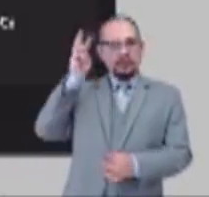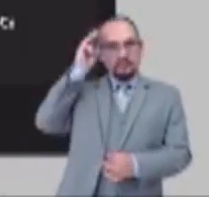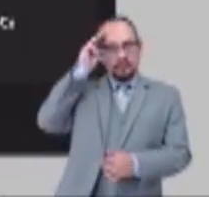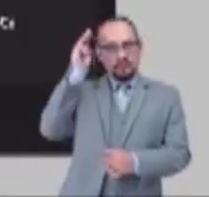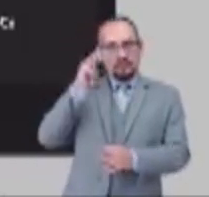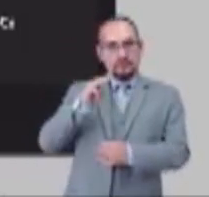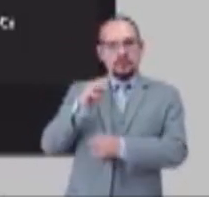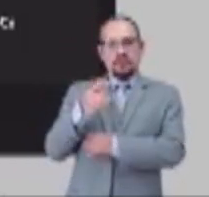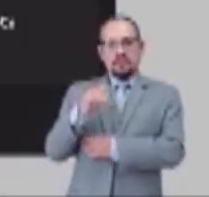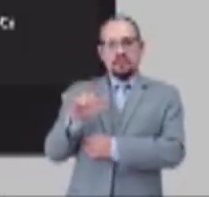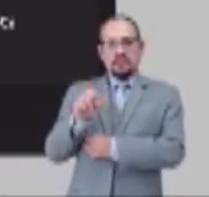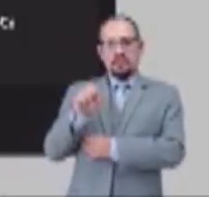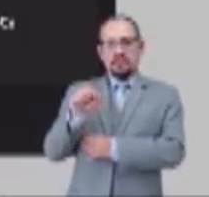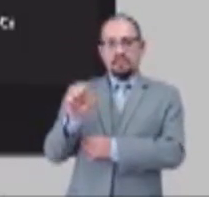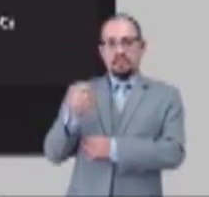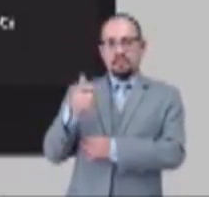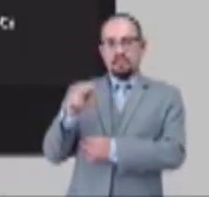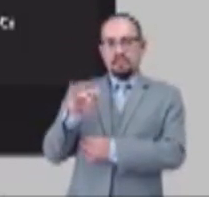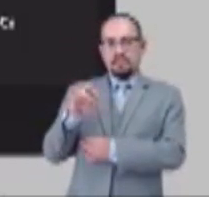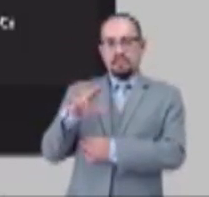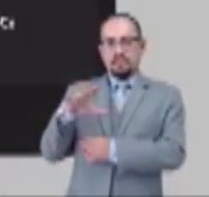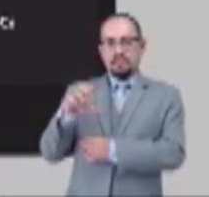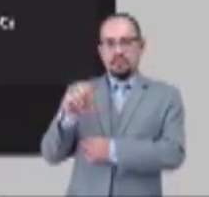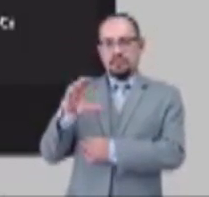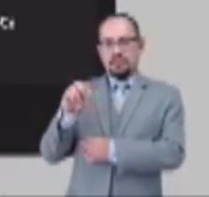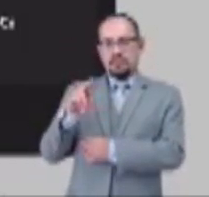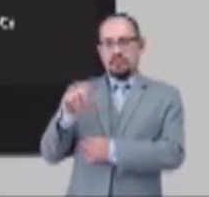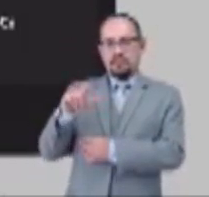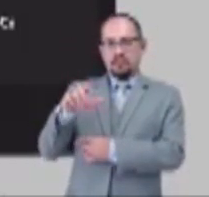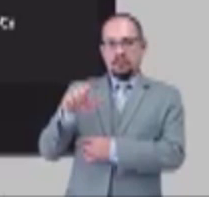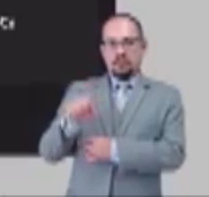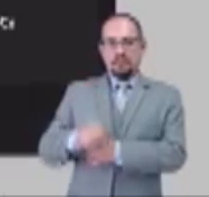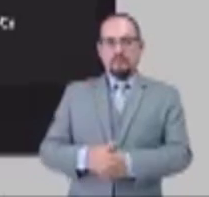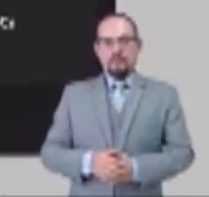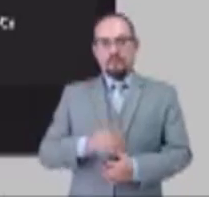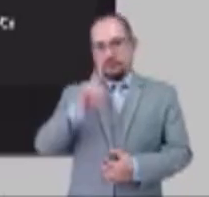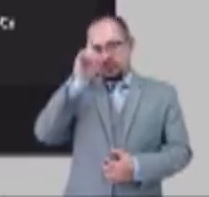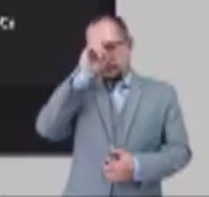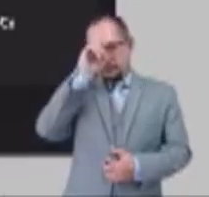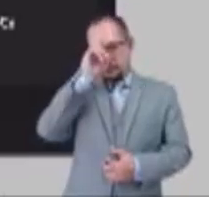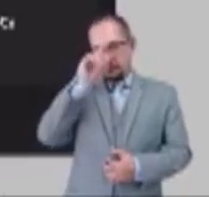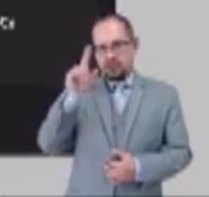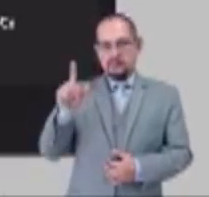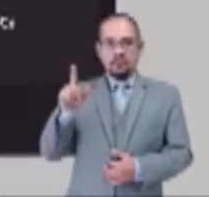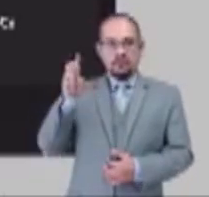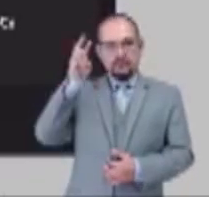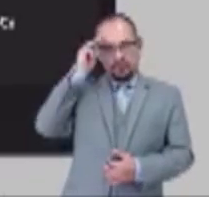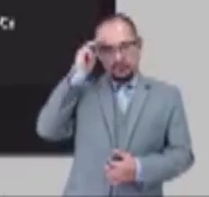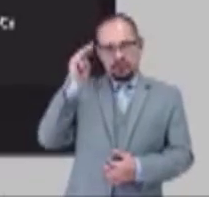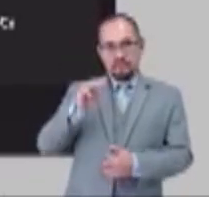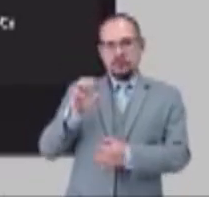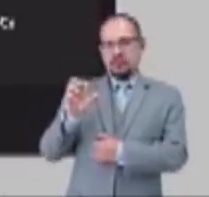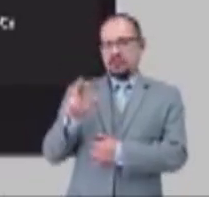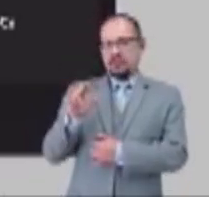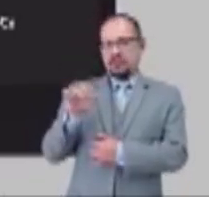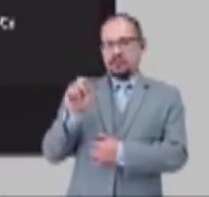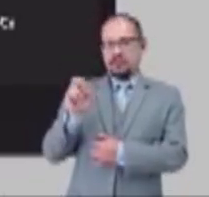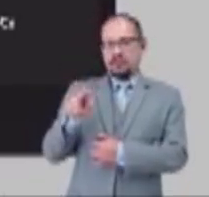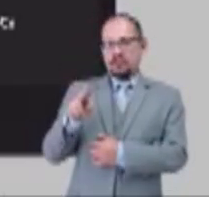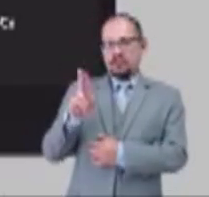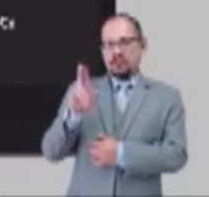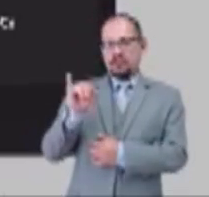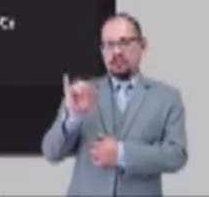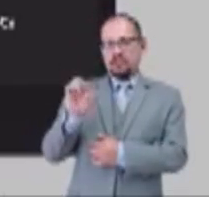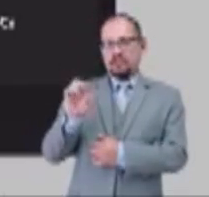opinión para conocer la intención de voto para elegir al próximo gobernador o gobernadora de hidalgo publicada el mismo 1 de